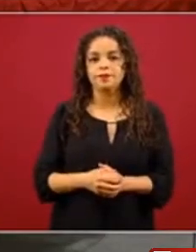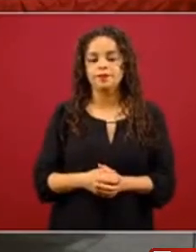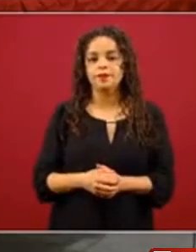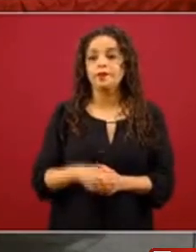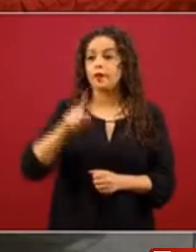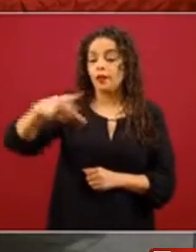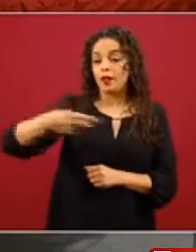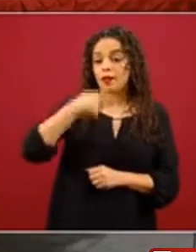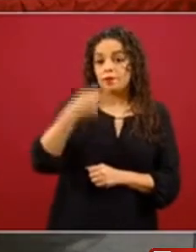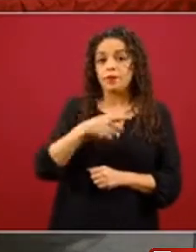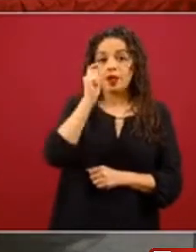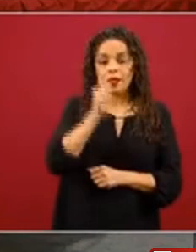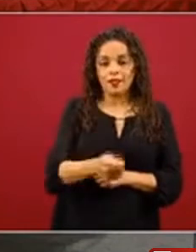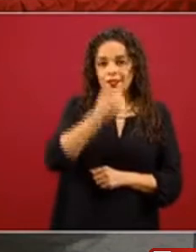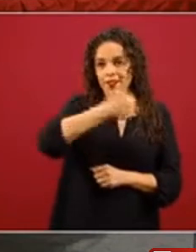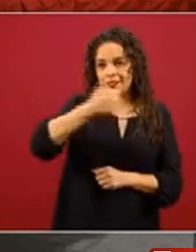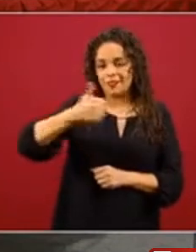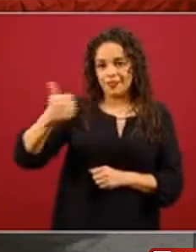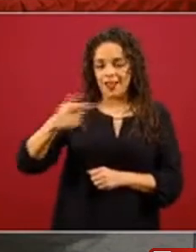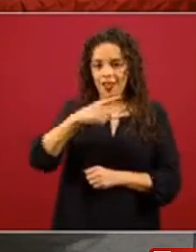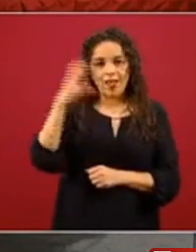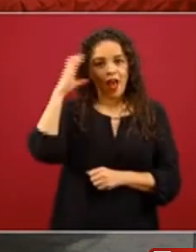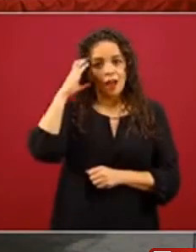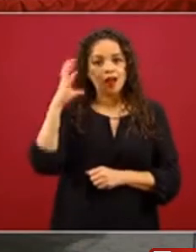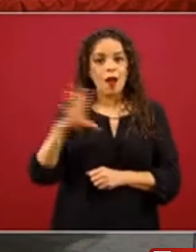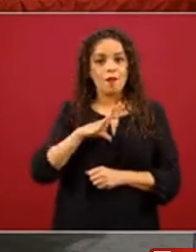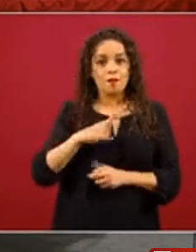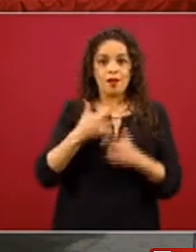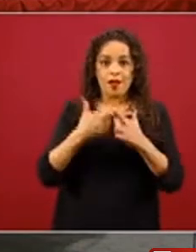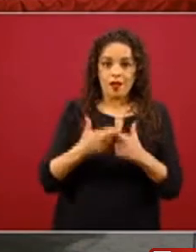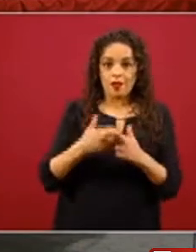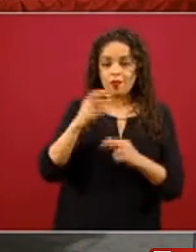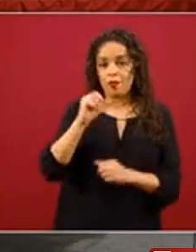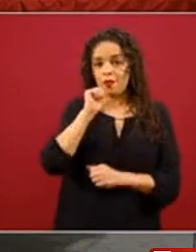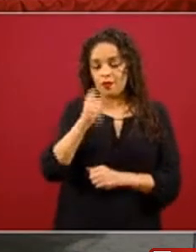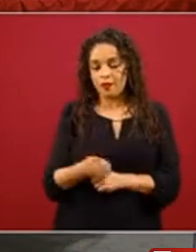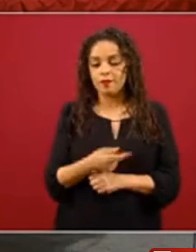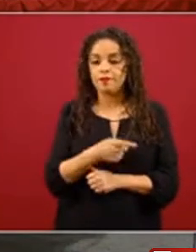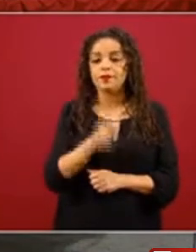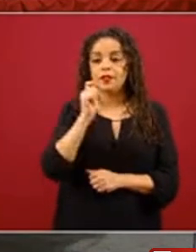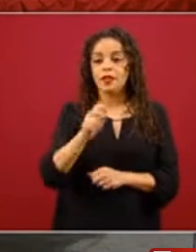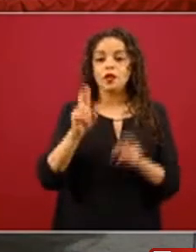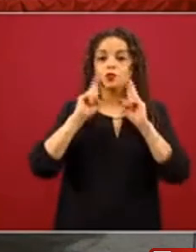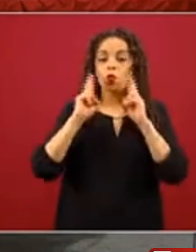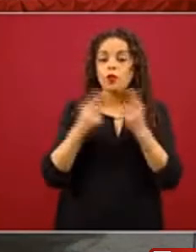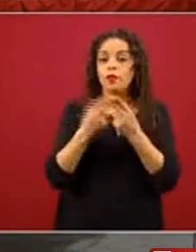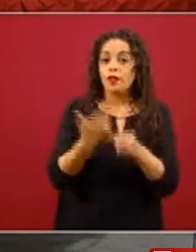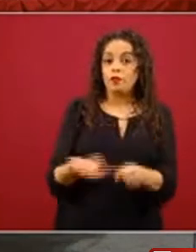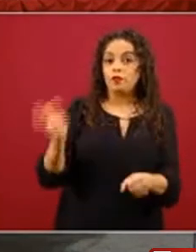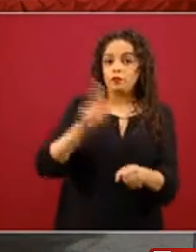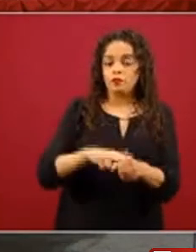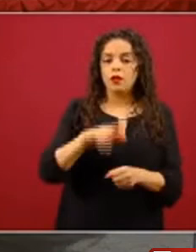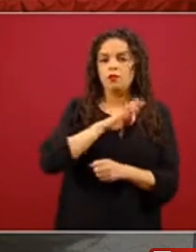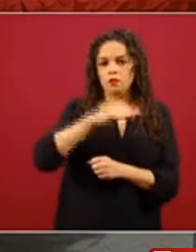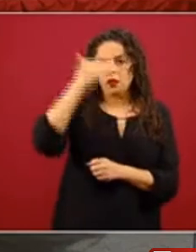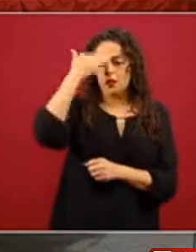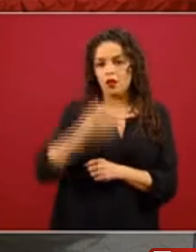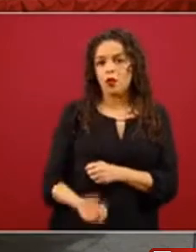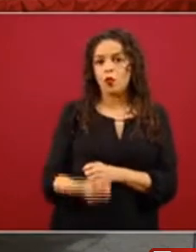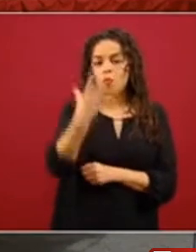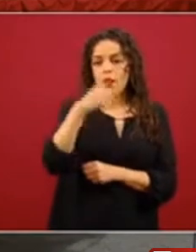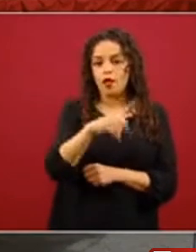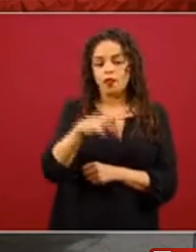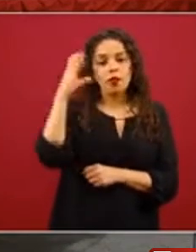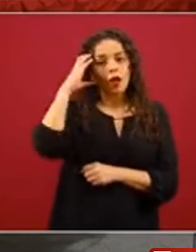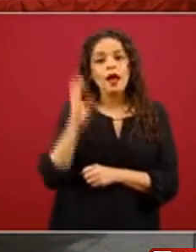las camas, se tienen desde la unidad hospitalaria, es decir, podemos saber cuántas camas irá general